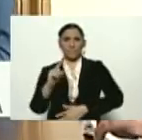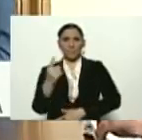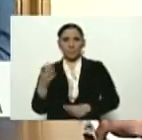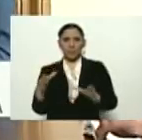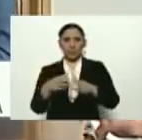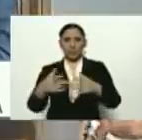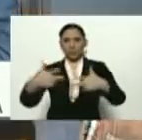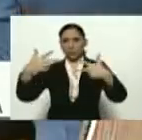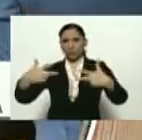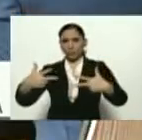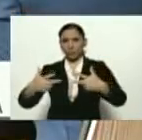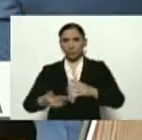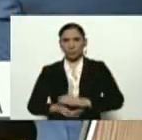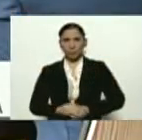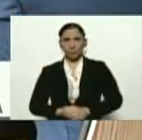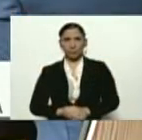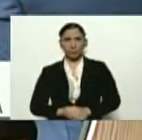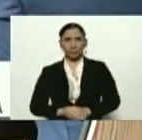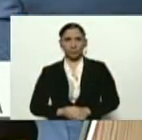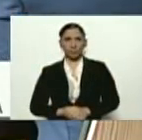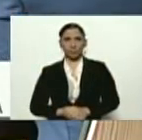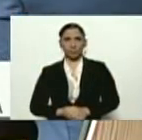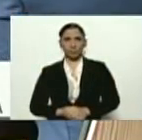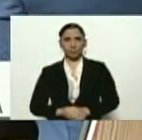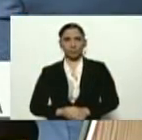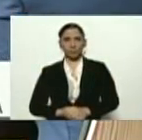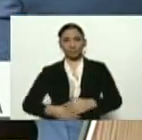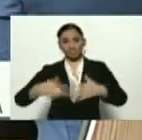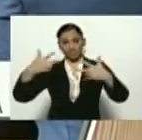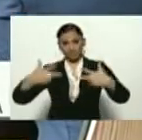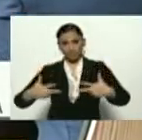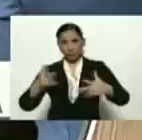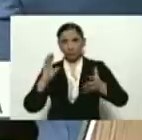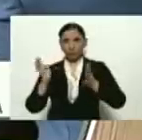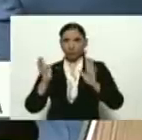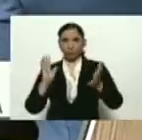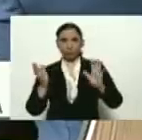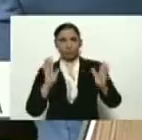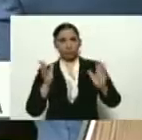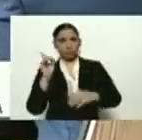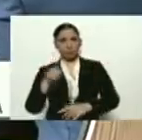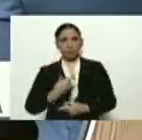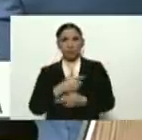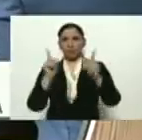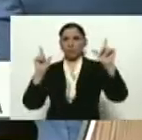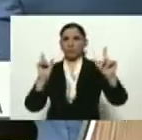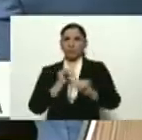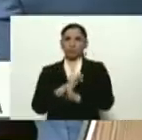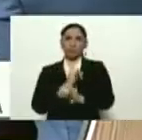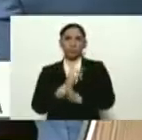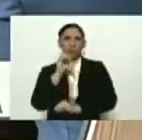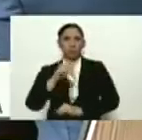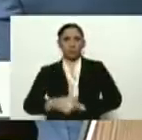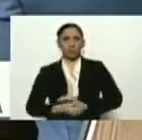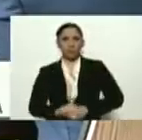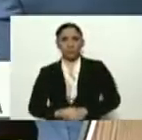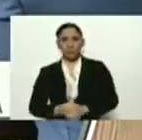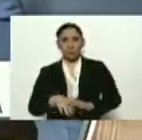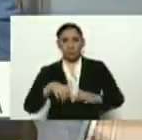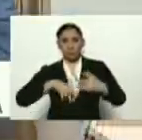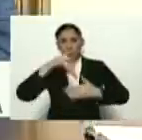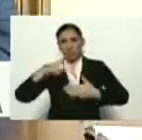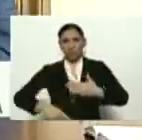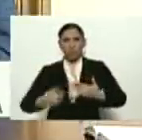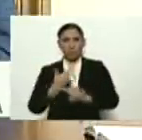virtual a través de videoconferencia, de software libre además, a través de los programas de software